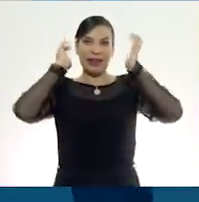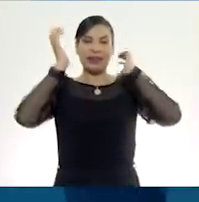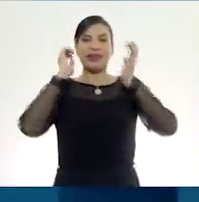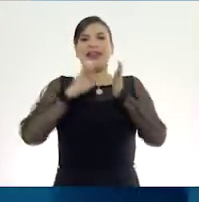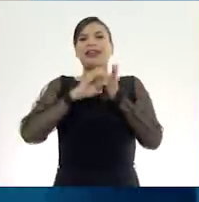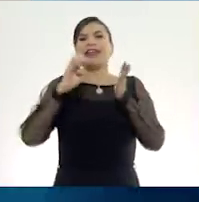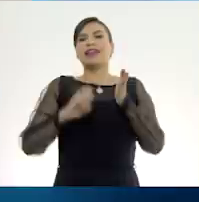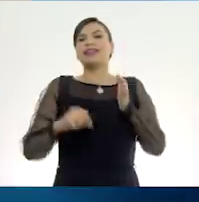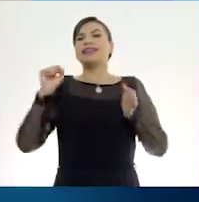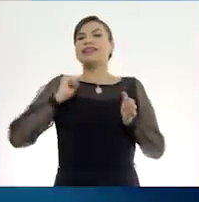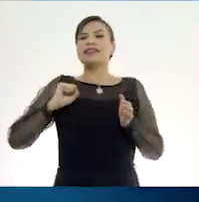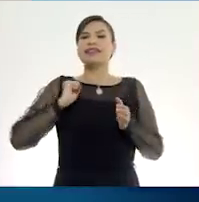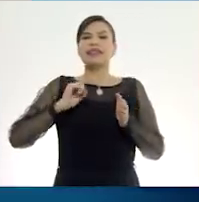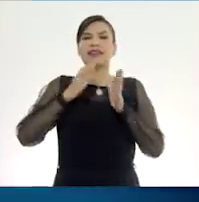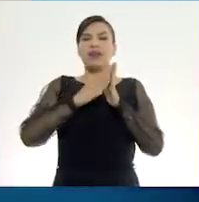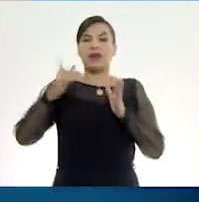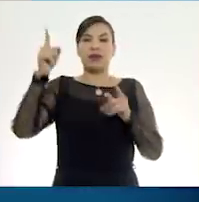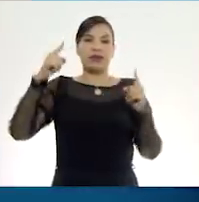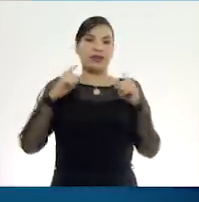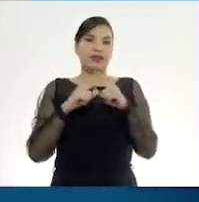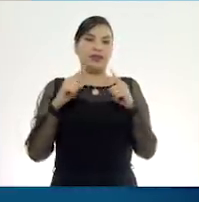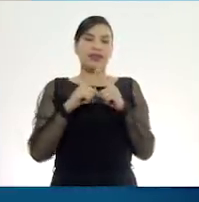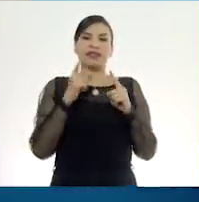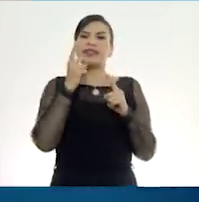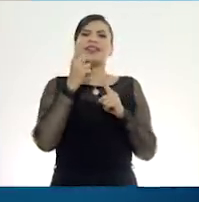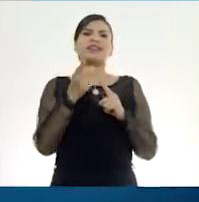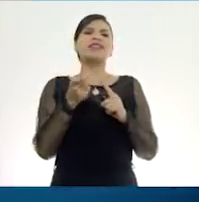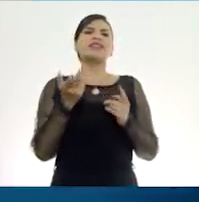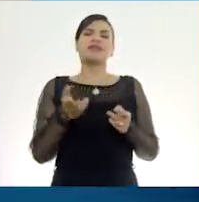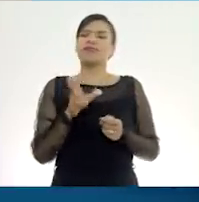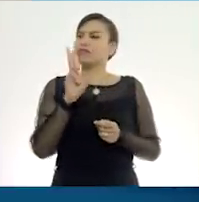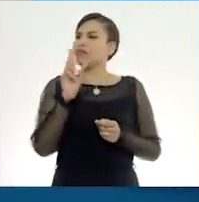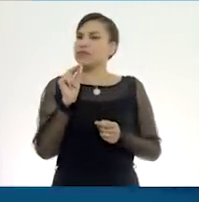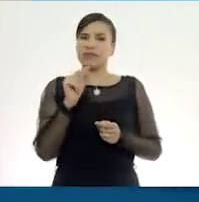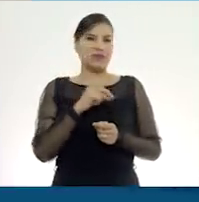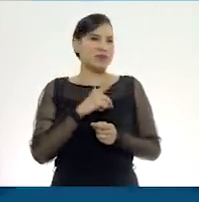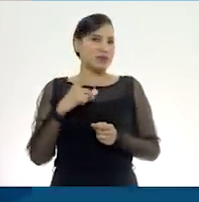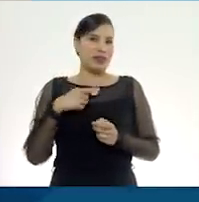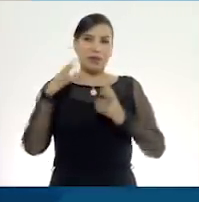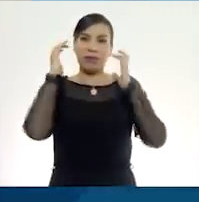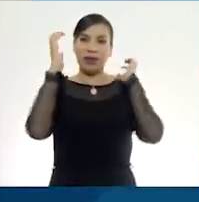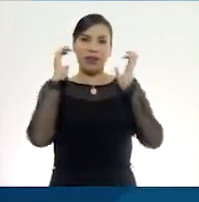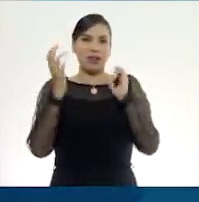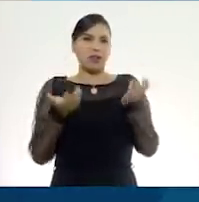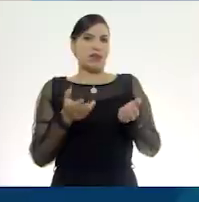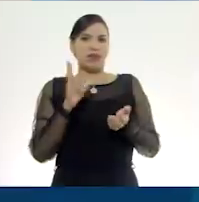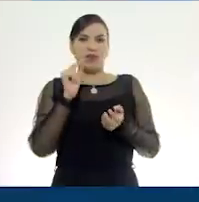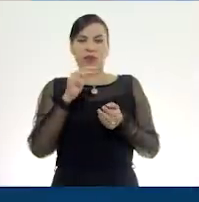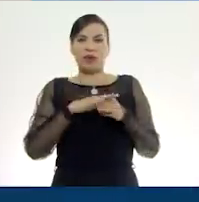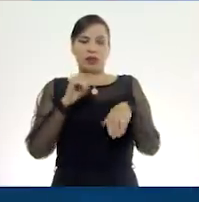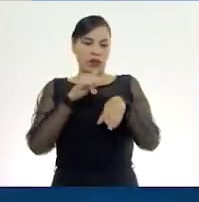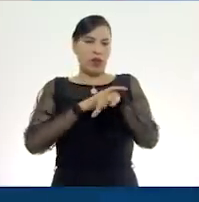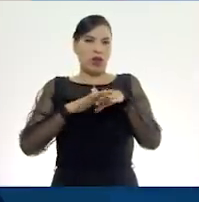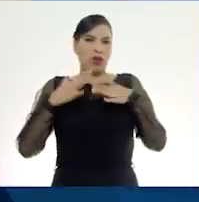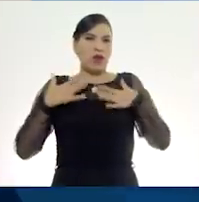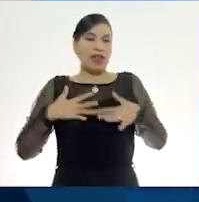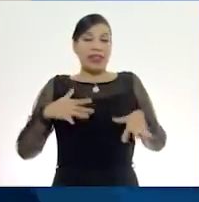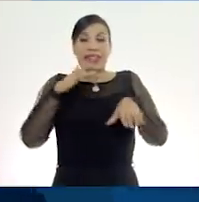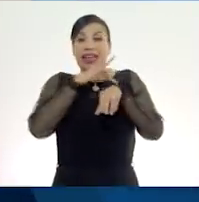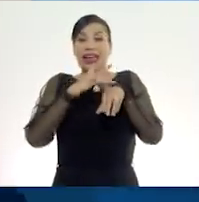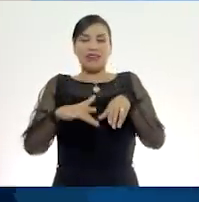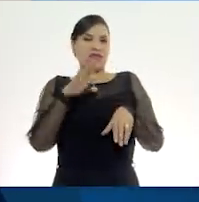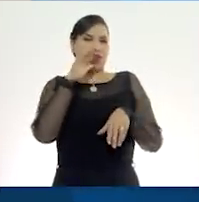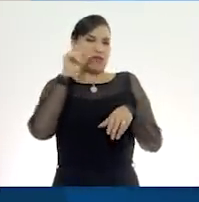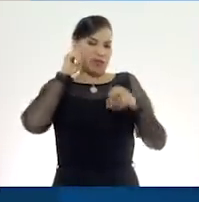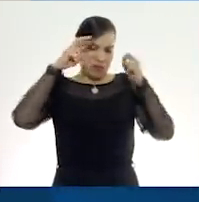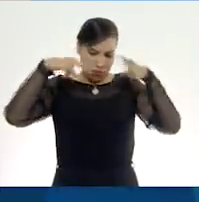ejemplo, durante siglos la iglesia había dicho que no debías bañarte porque no tenías que ver tu cuerpo desnudo.